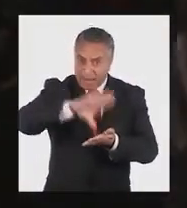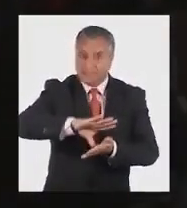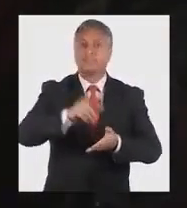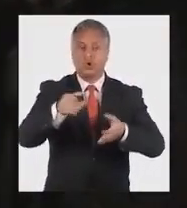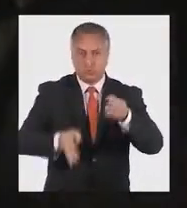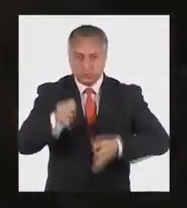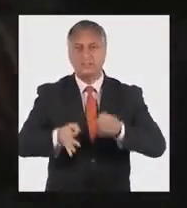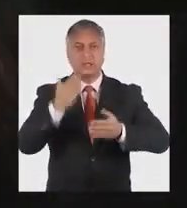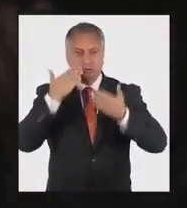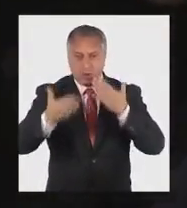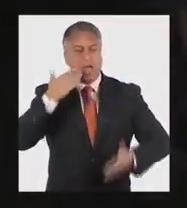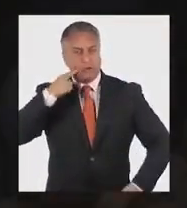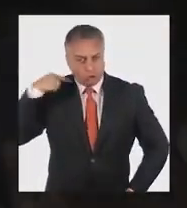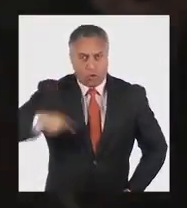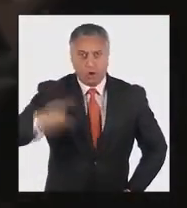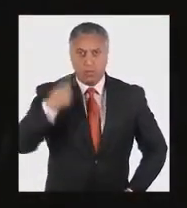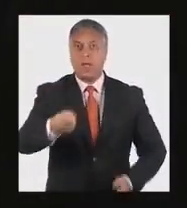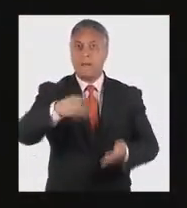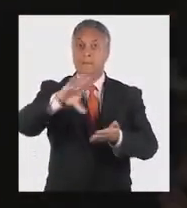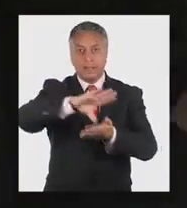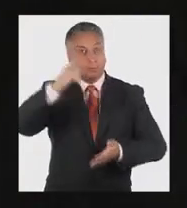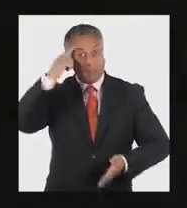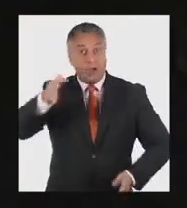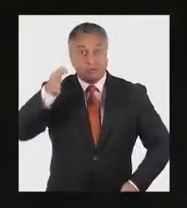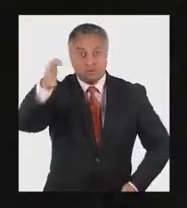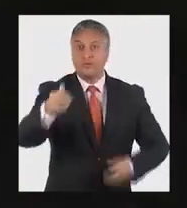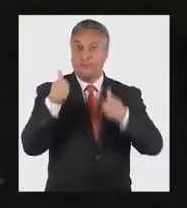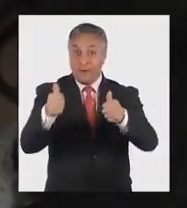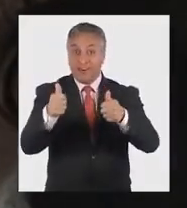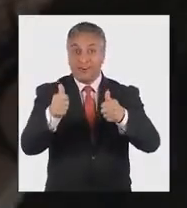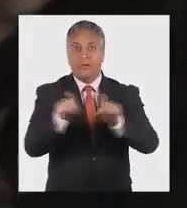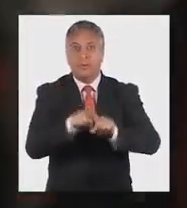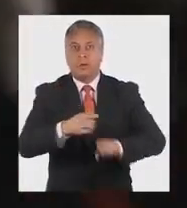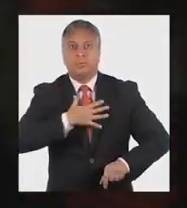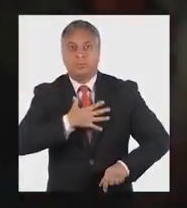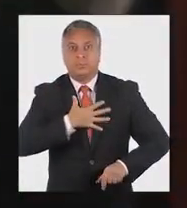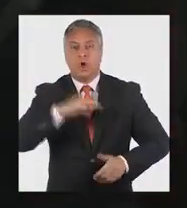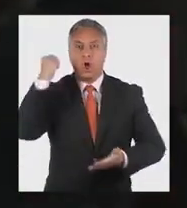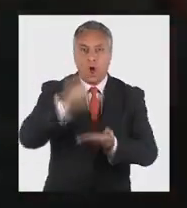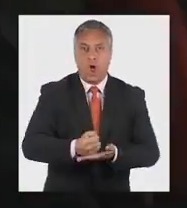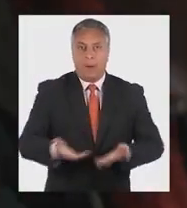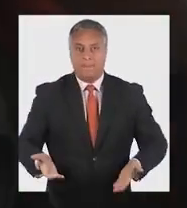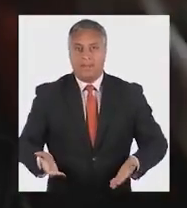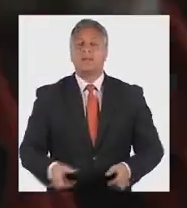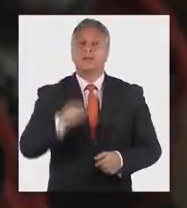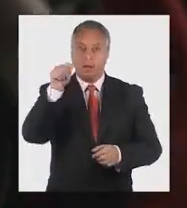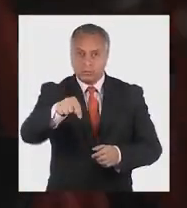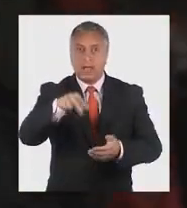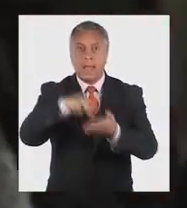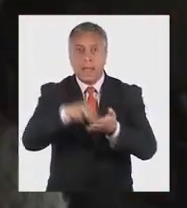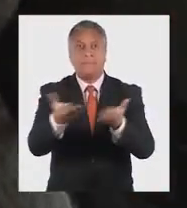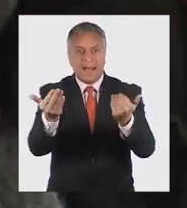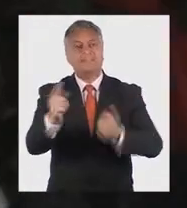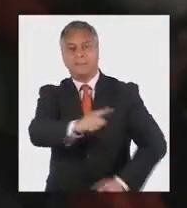justicia y la solidaridad sean pan de cada día, un país donde pensar en un futuro bueno no sea sinónimo del miedo a otro golpe, un país donde la